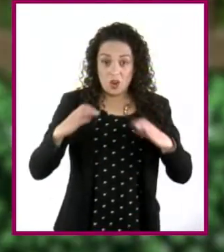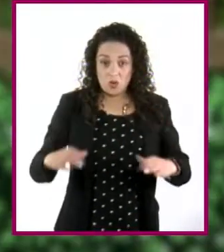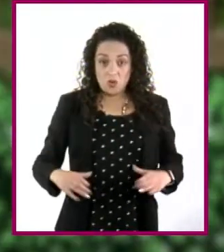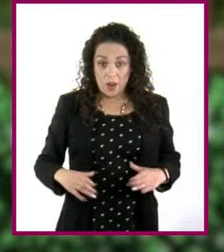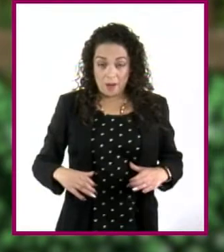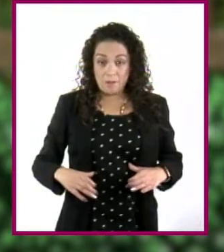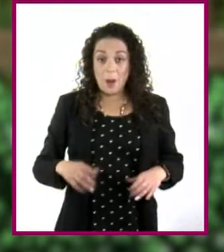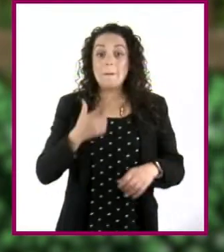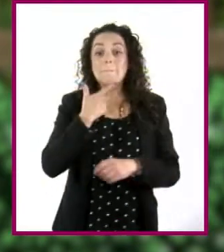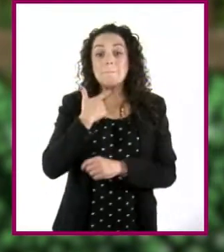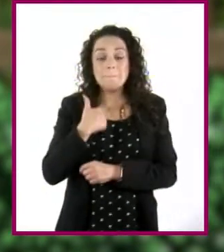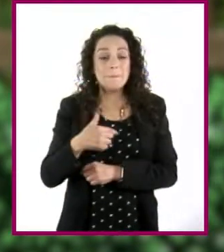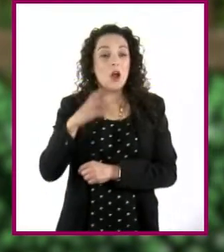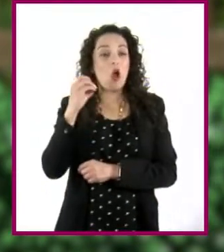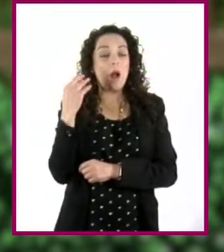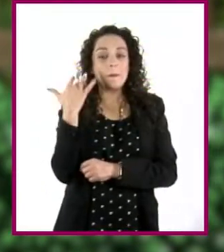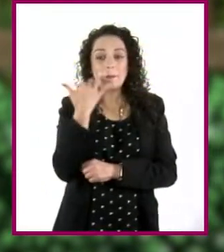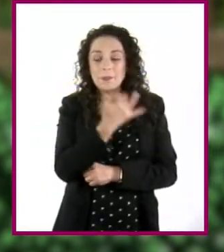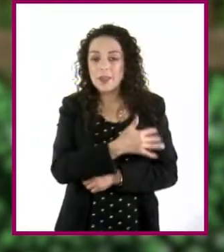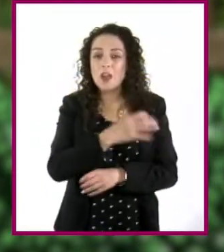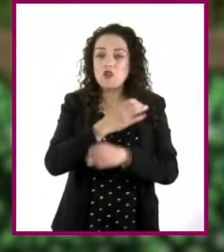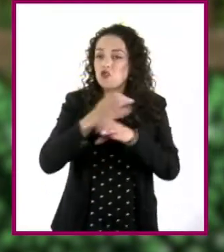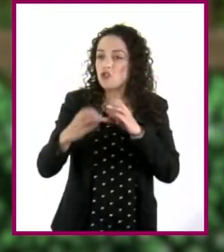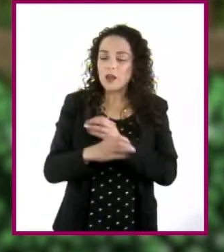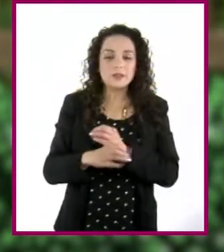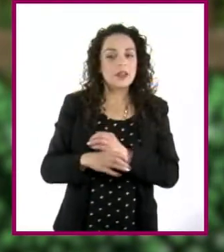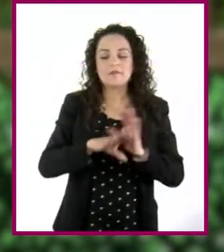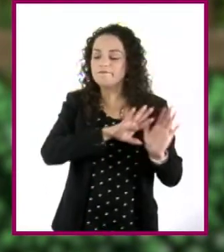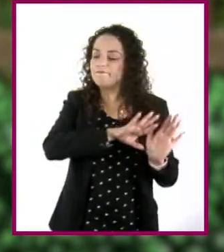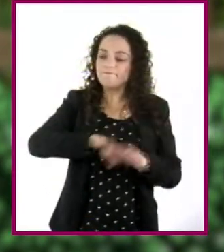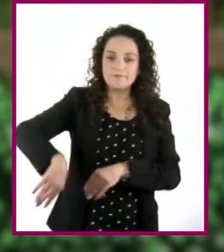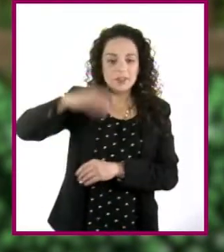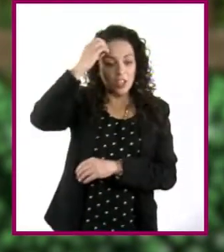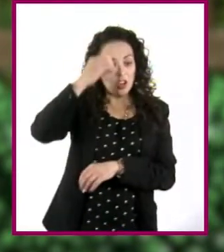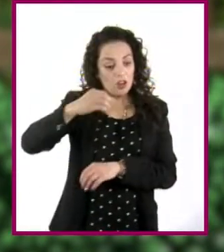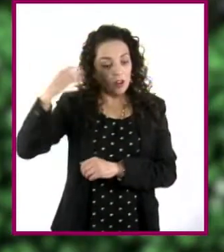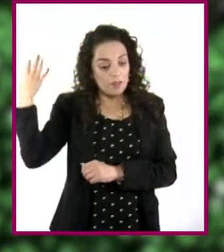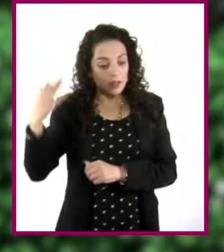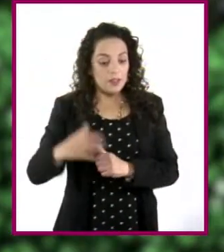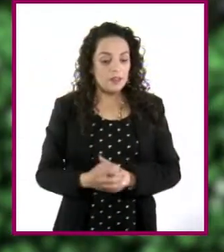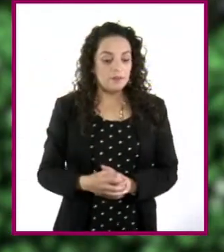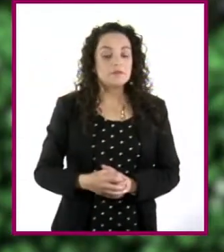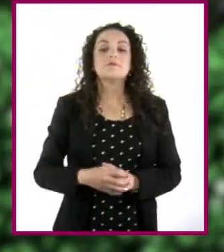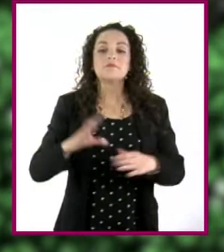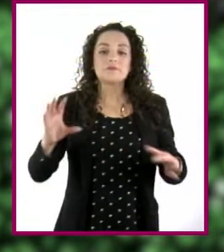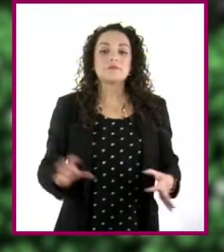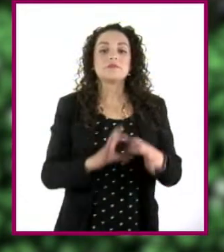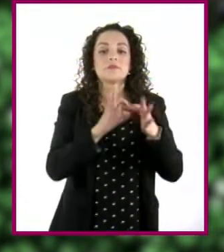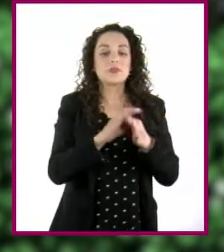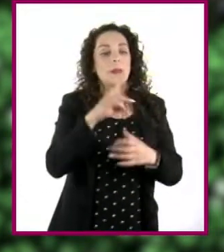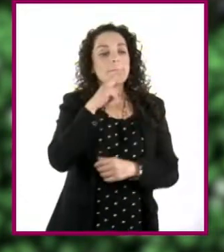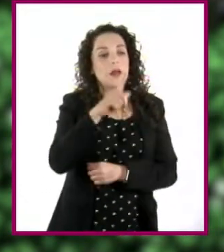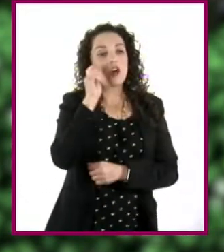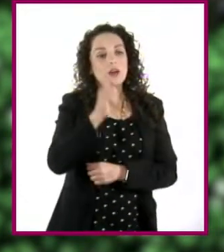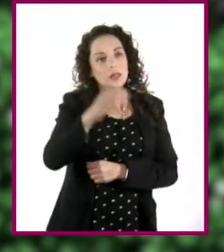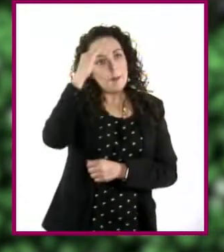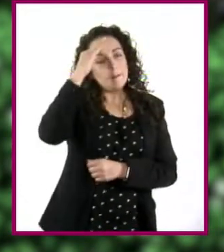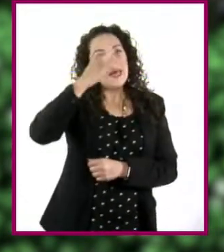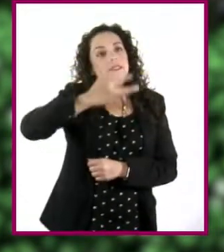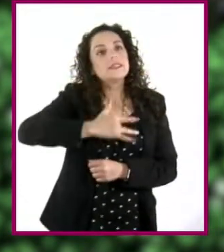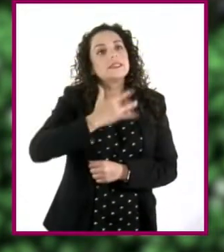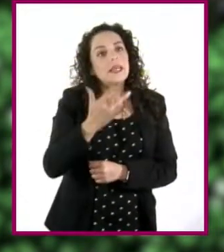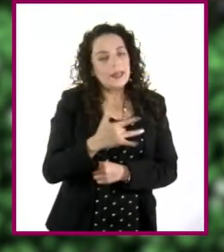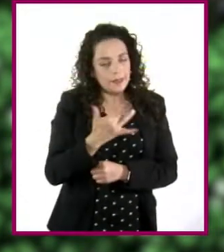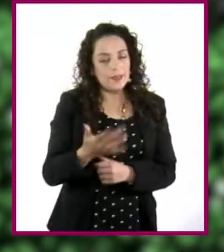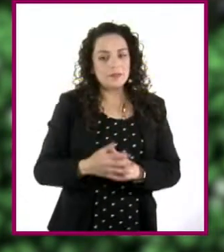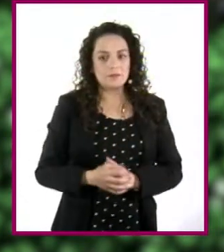que la mente se conduzca con la prudencia y moderación al pensar y al sentir. Eso suena muy extremo. Definitivamente